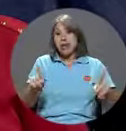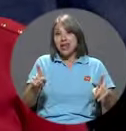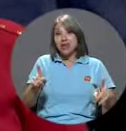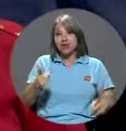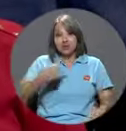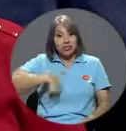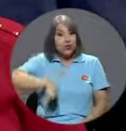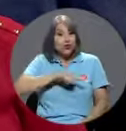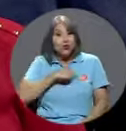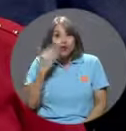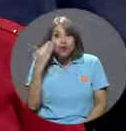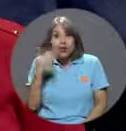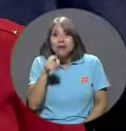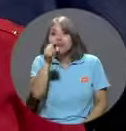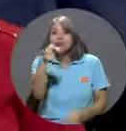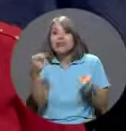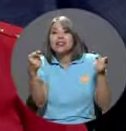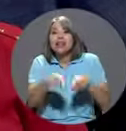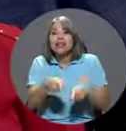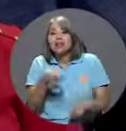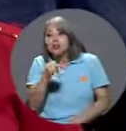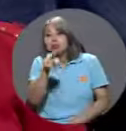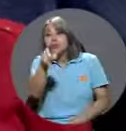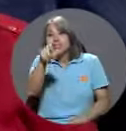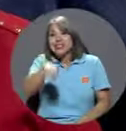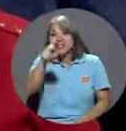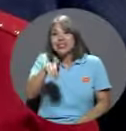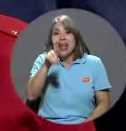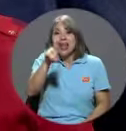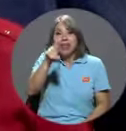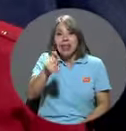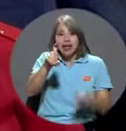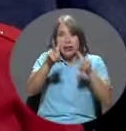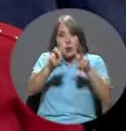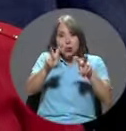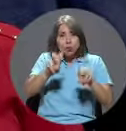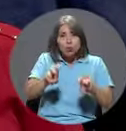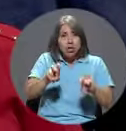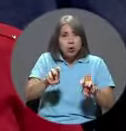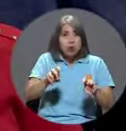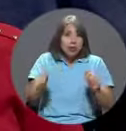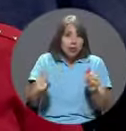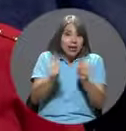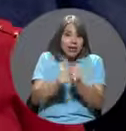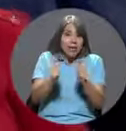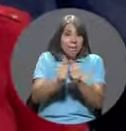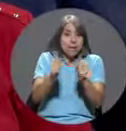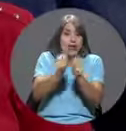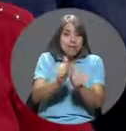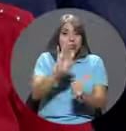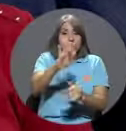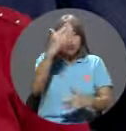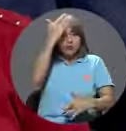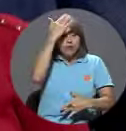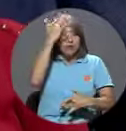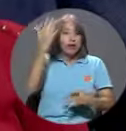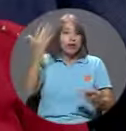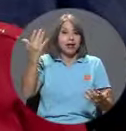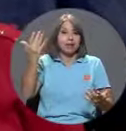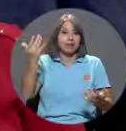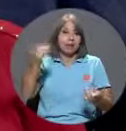si no sabemos por lo que estás pasando, si ocupas un diagnóstico, probablemente lo que ocupes es un diagnóstico y el acompañamiento de